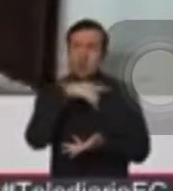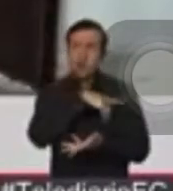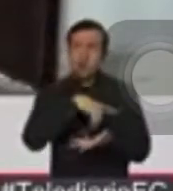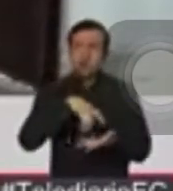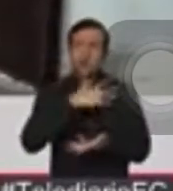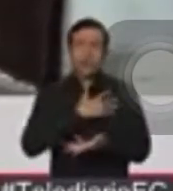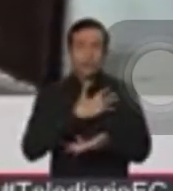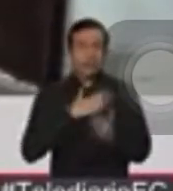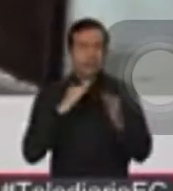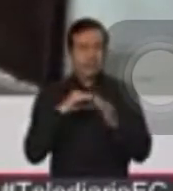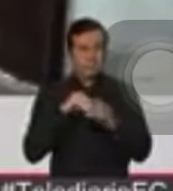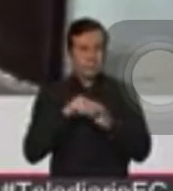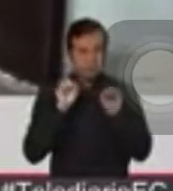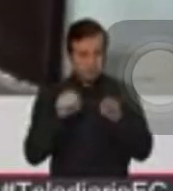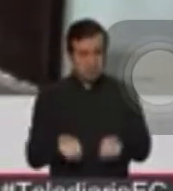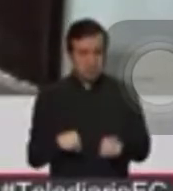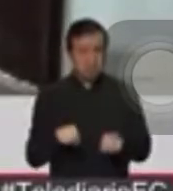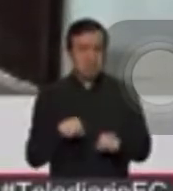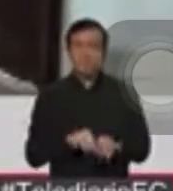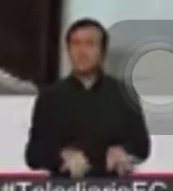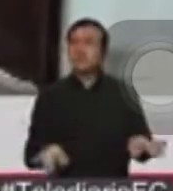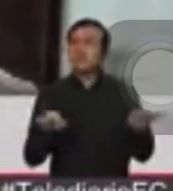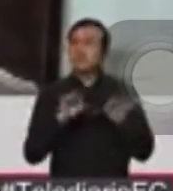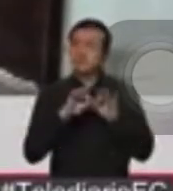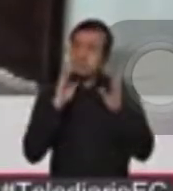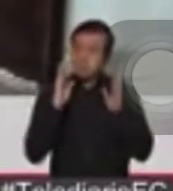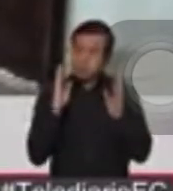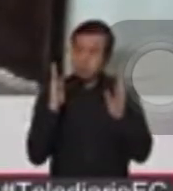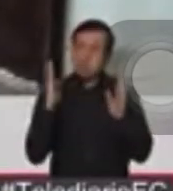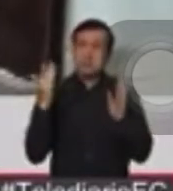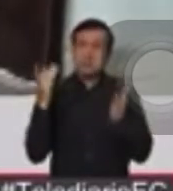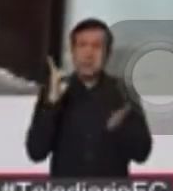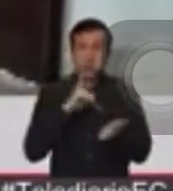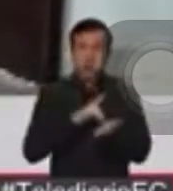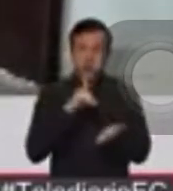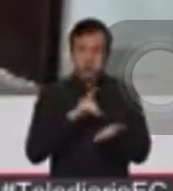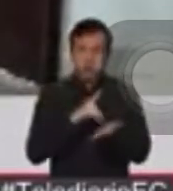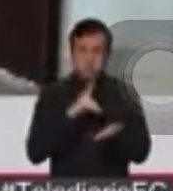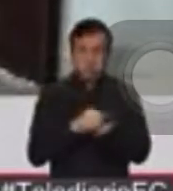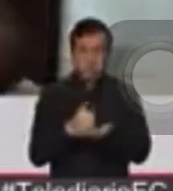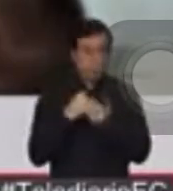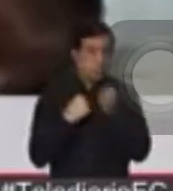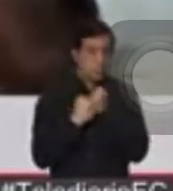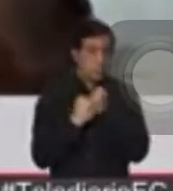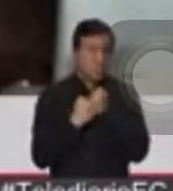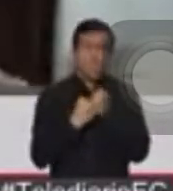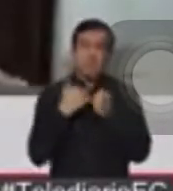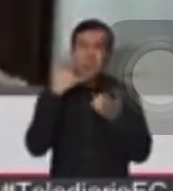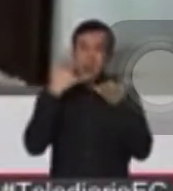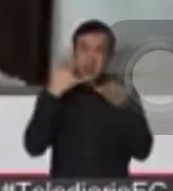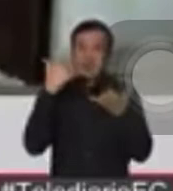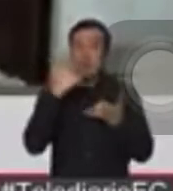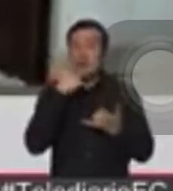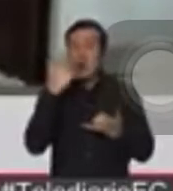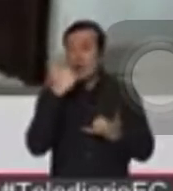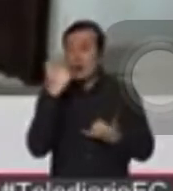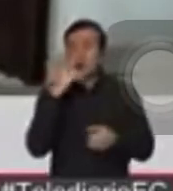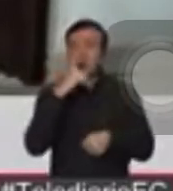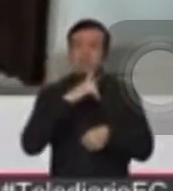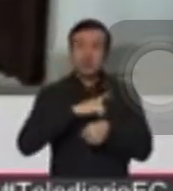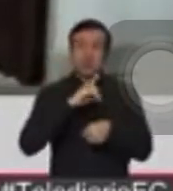casa, y sí sería muy útil tener un médico que nos atienda por teléfono o por alguna consulta vía